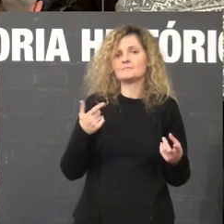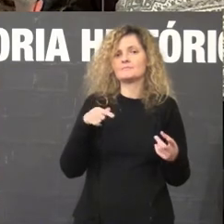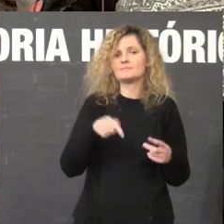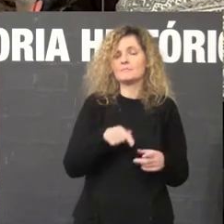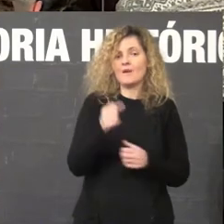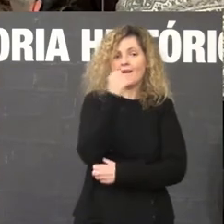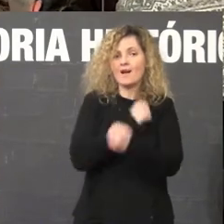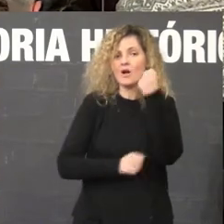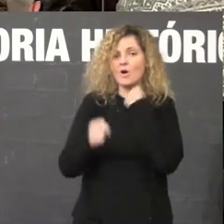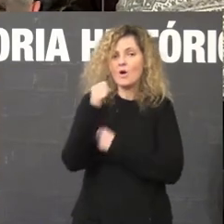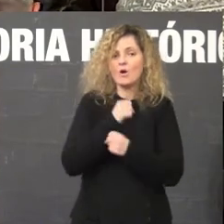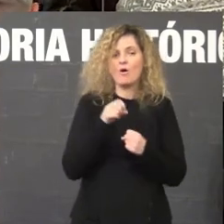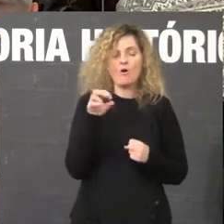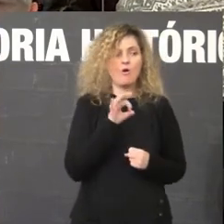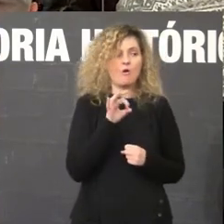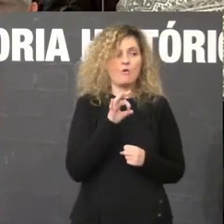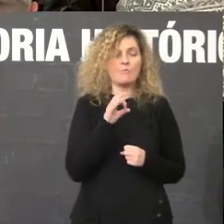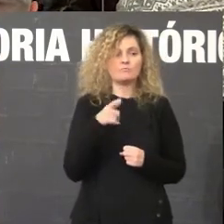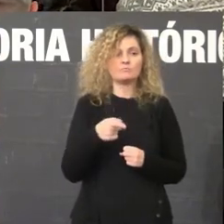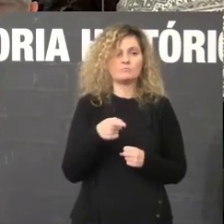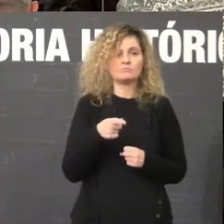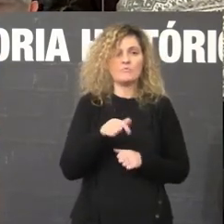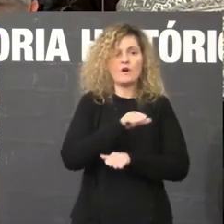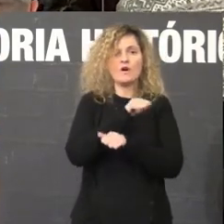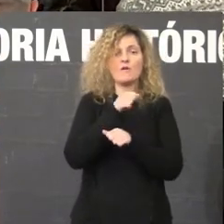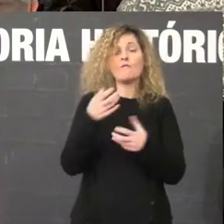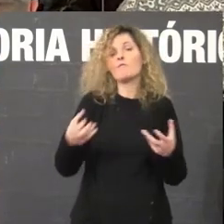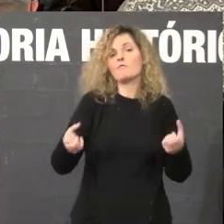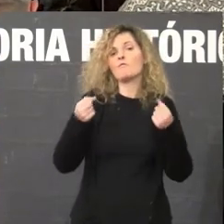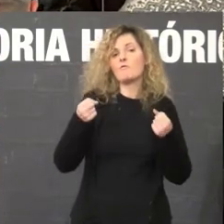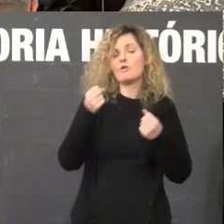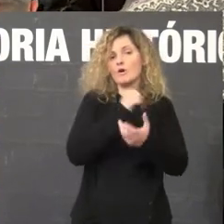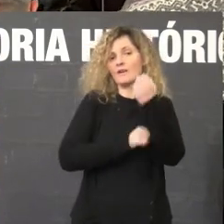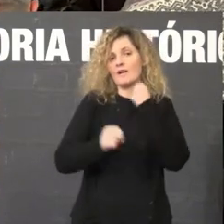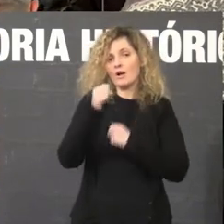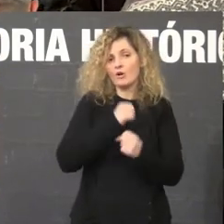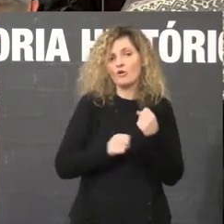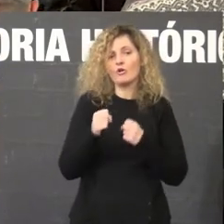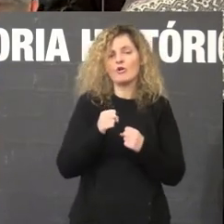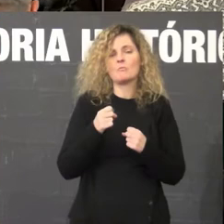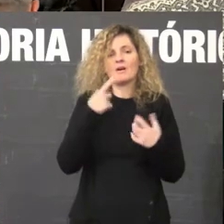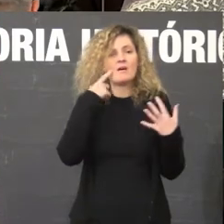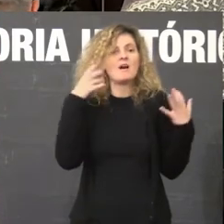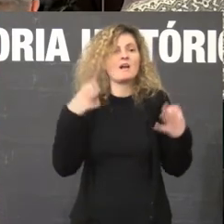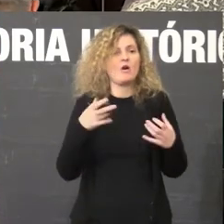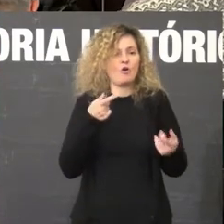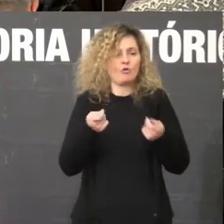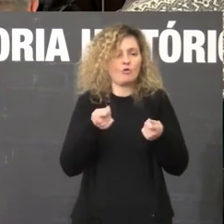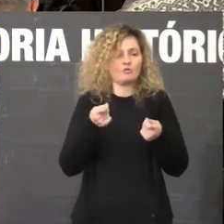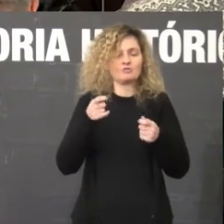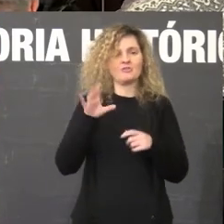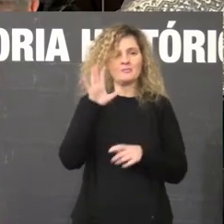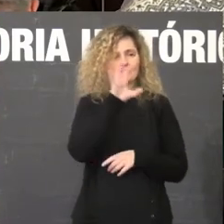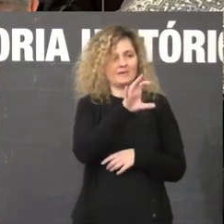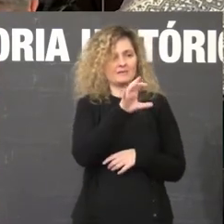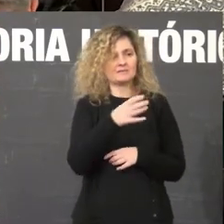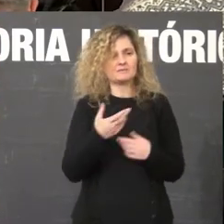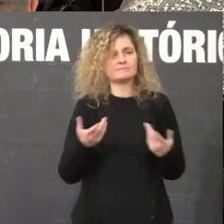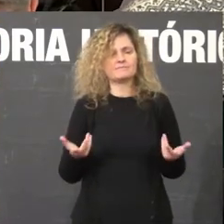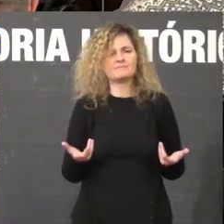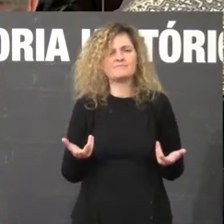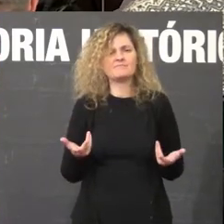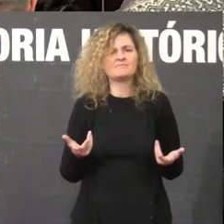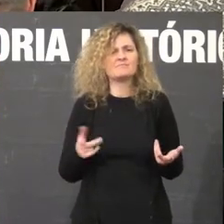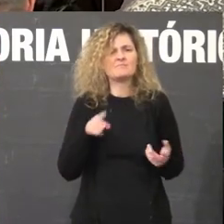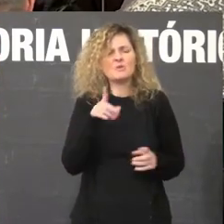esta economía ou estas, digamos, forzas económicas que realmente controlan o país.